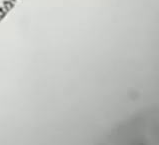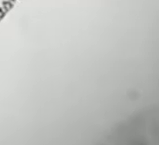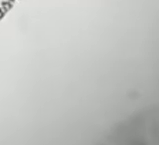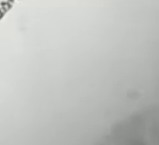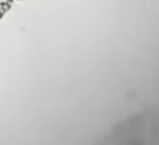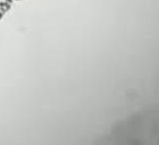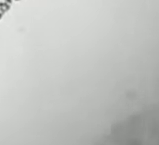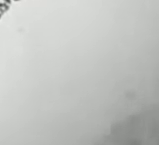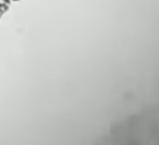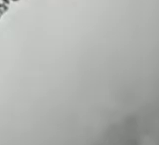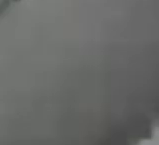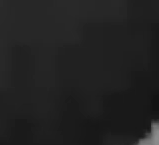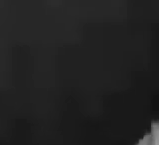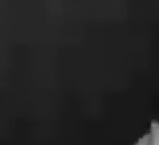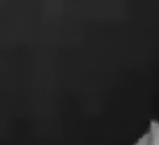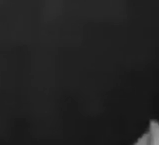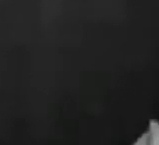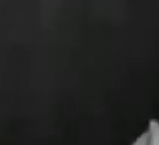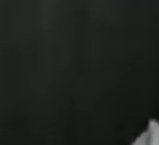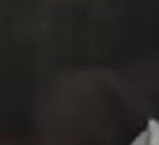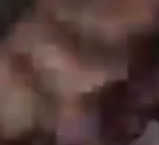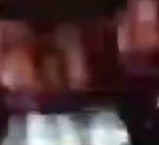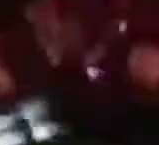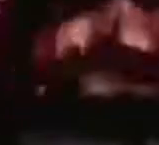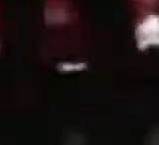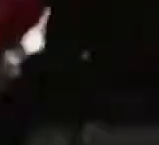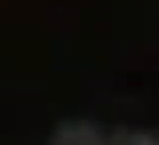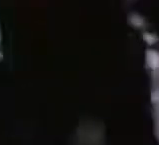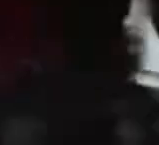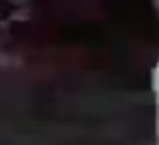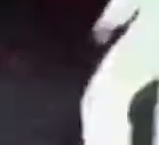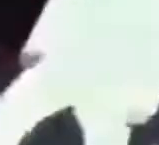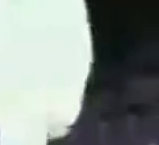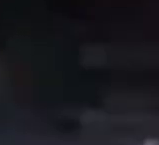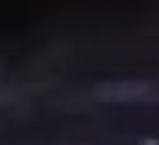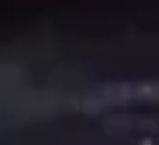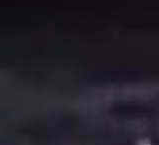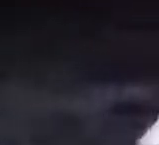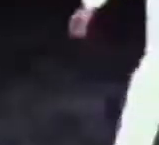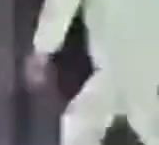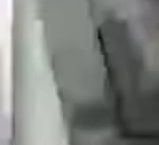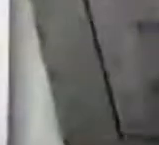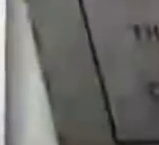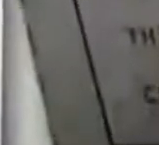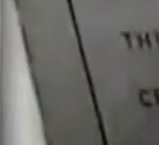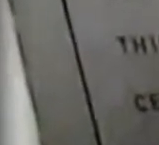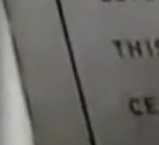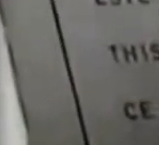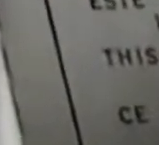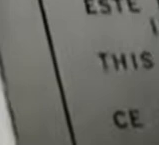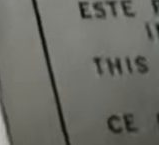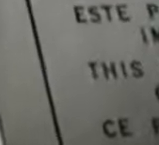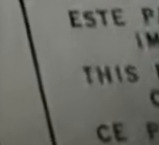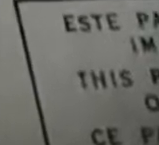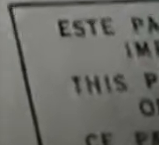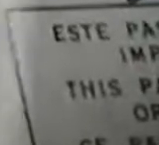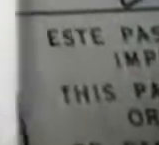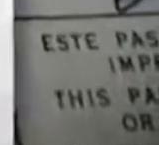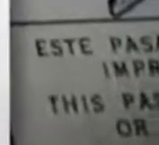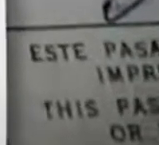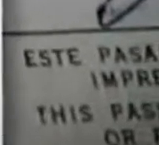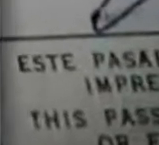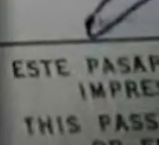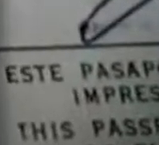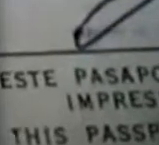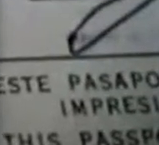escenario. Consolidando una institución que enalteció el nombre de México en el mundo. Logra convocar a los grandes artistas de la época,